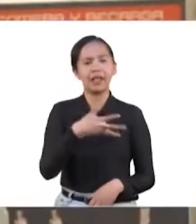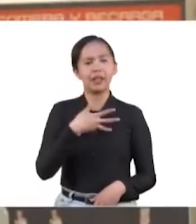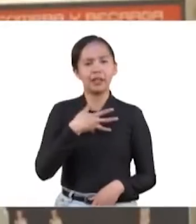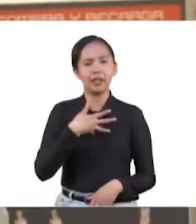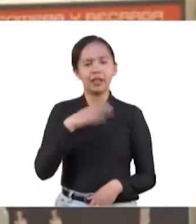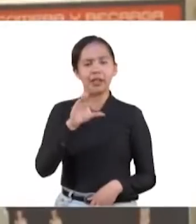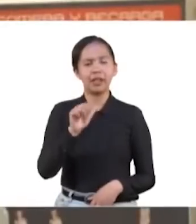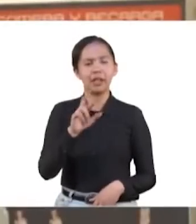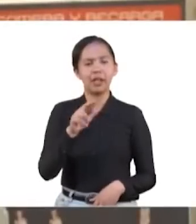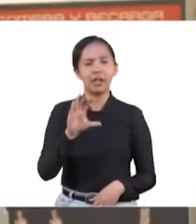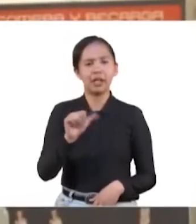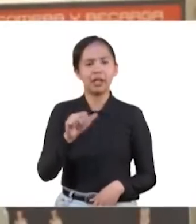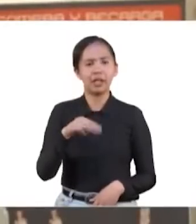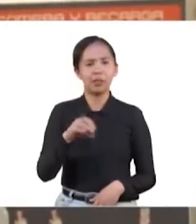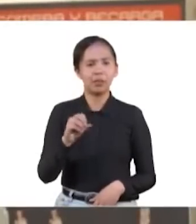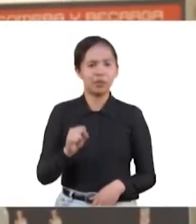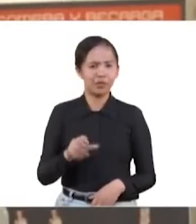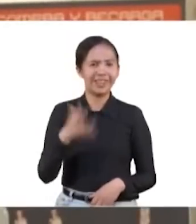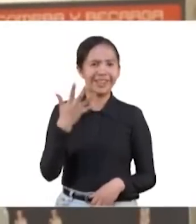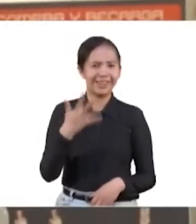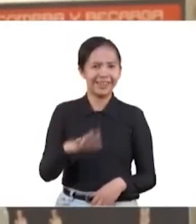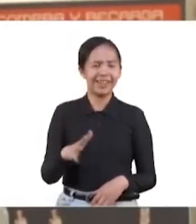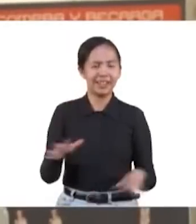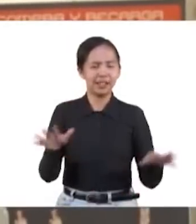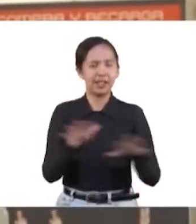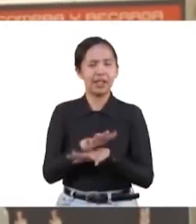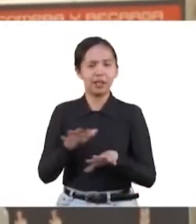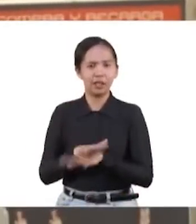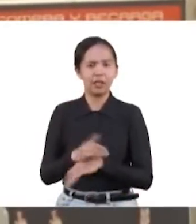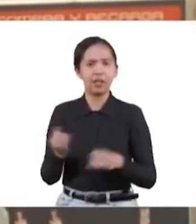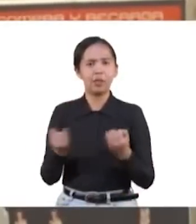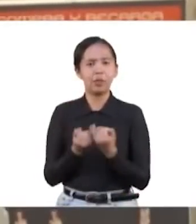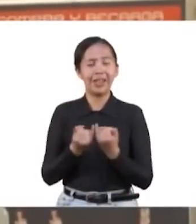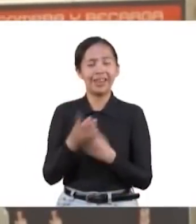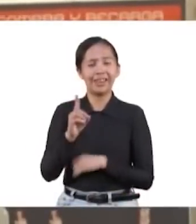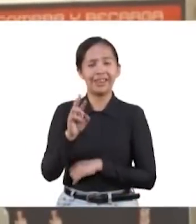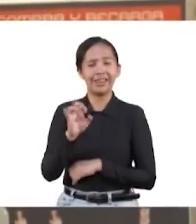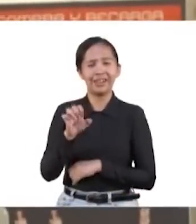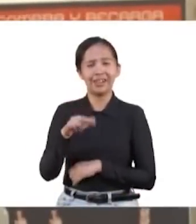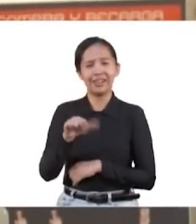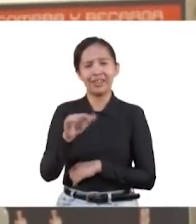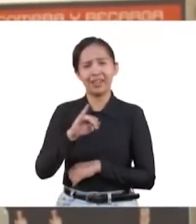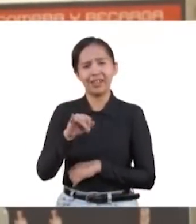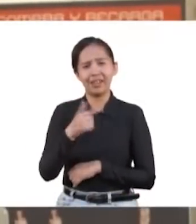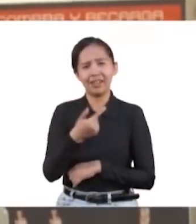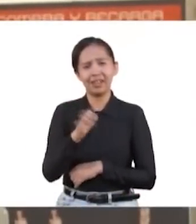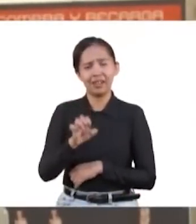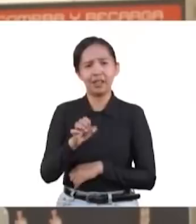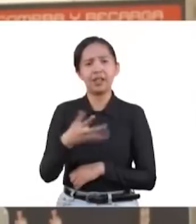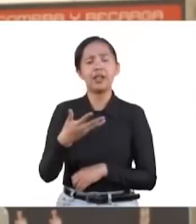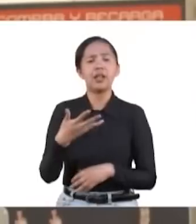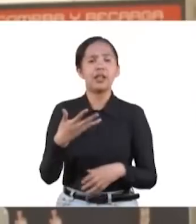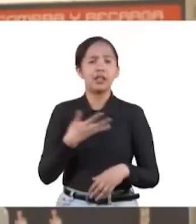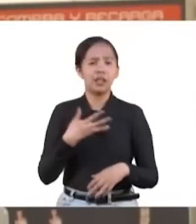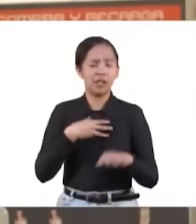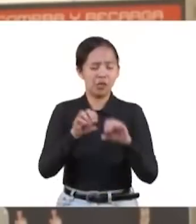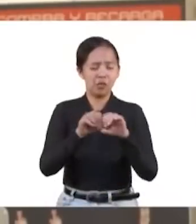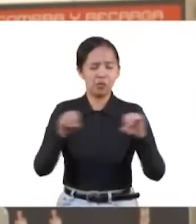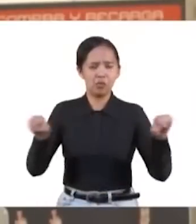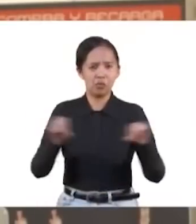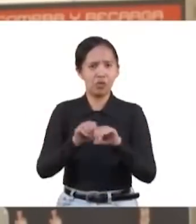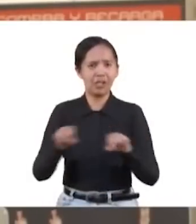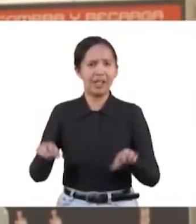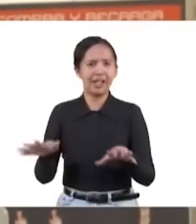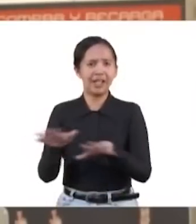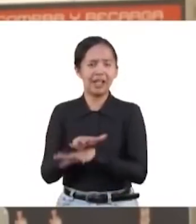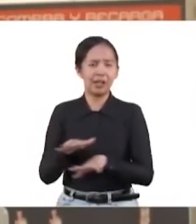estaciones. Y en cuanto al sistema de drenaje, se sustituyeron 22 kilómetros de tubería de drenaje y registros